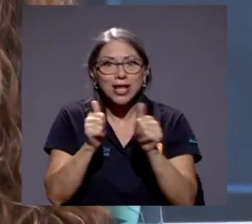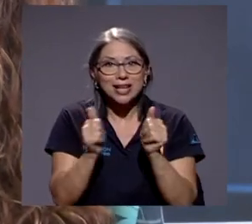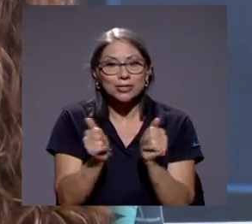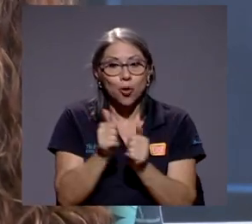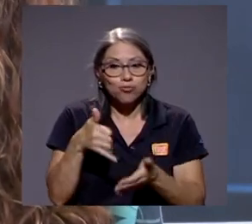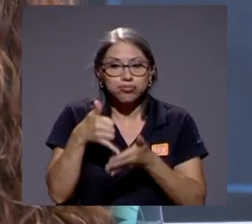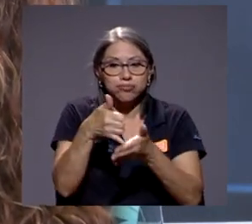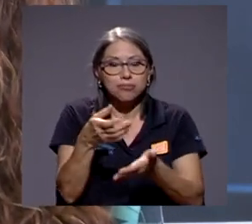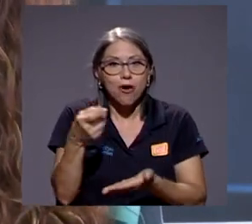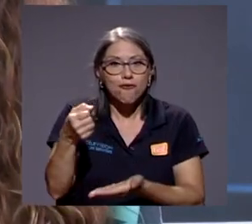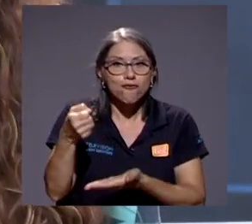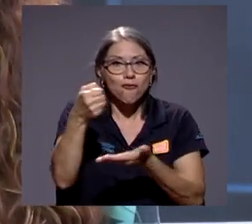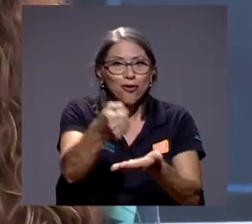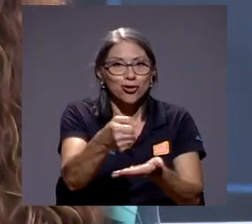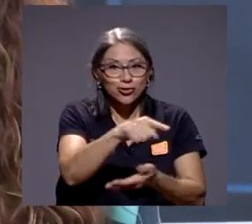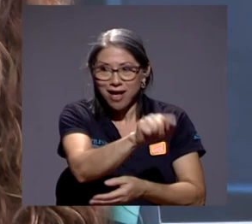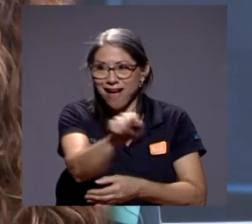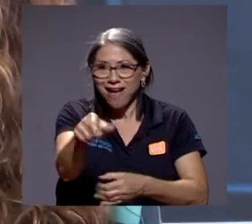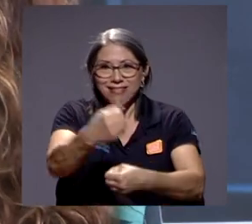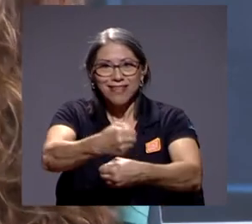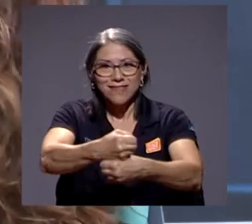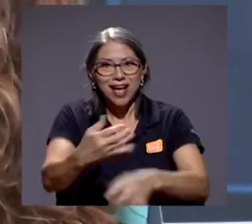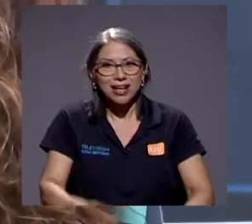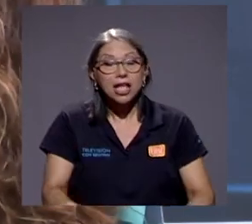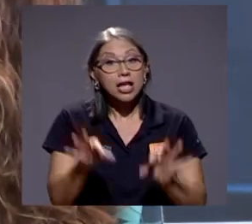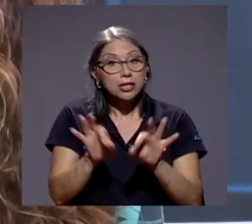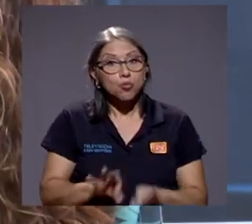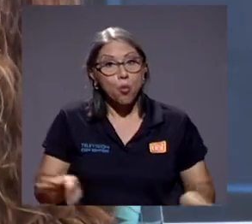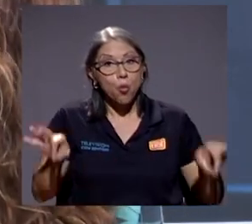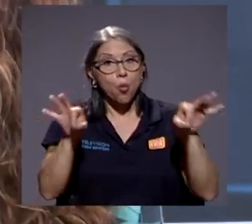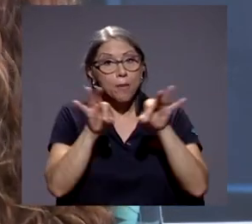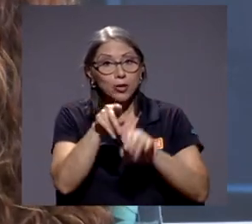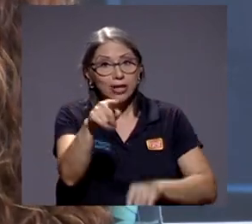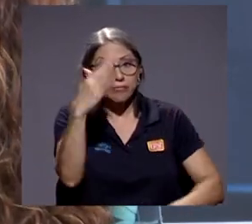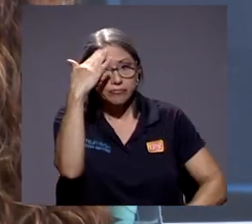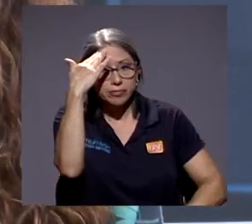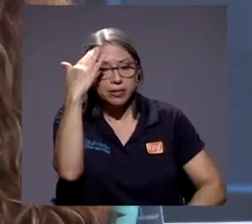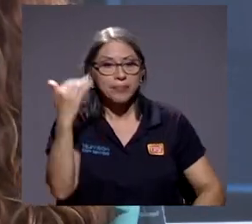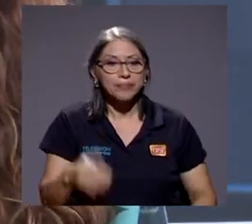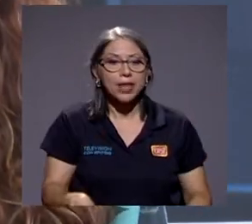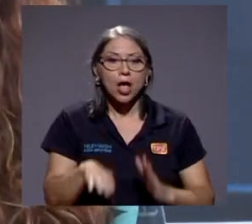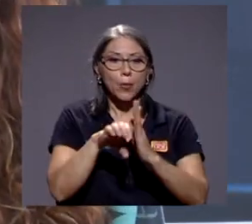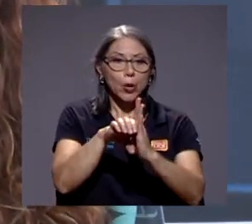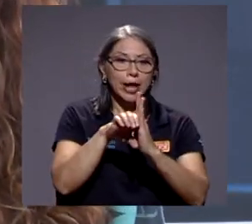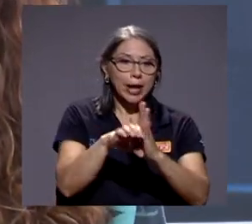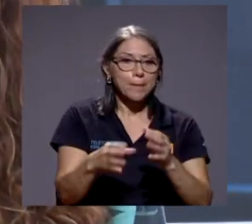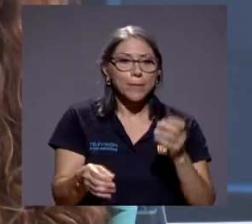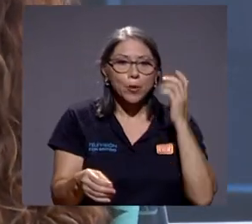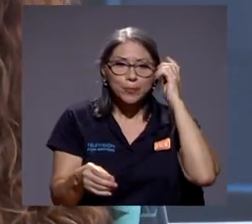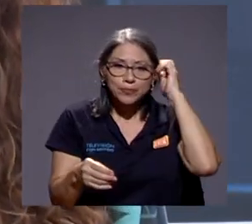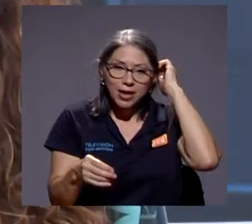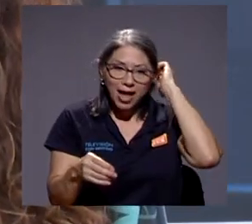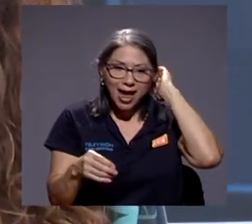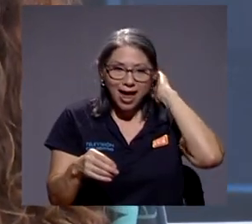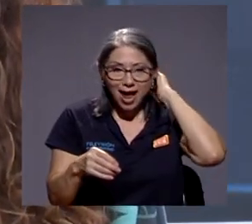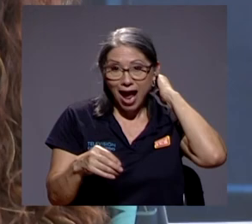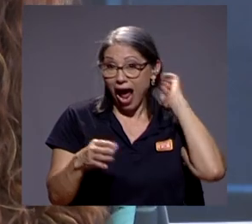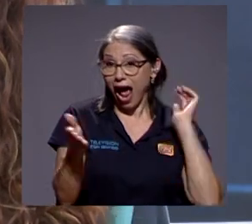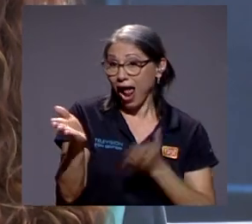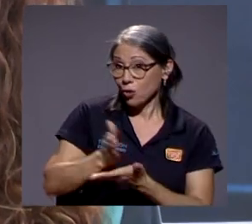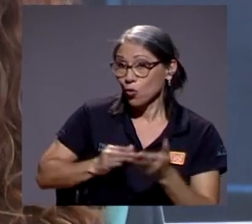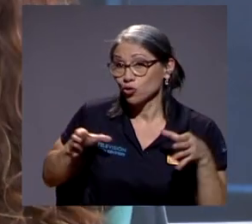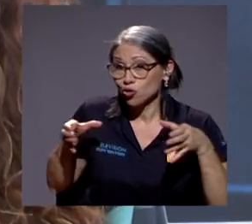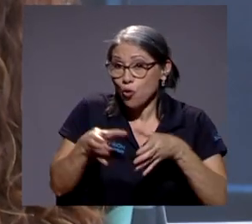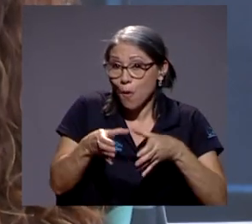este momento creo que es muy importante bueno que los sectores sepan también que por ejemplo sectores artísticos que no tienen fondos concursables